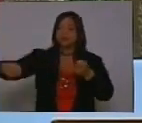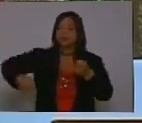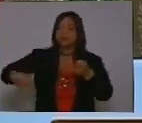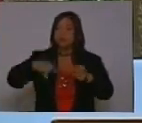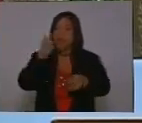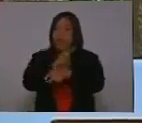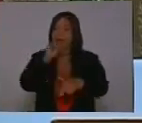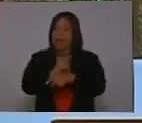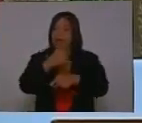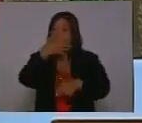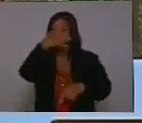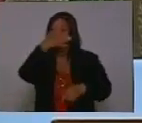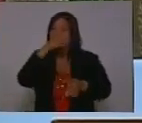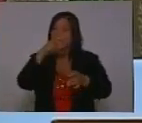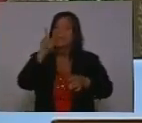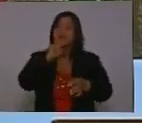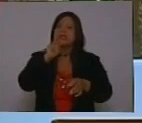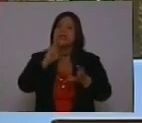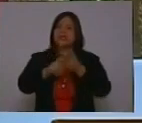engaños, artimañas